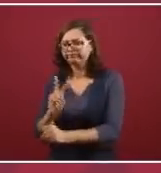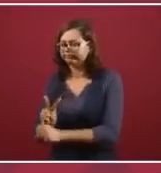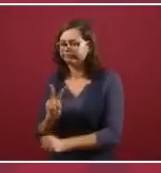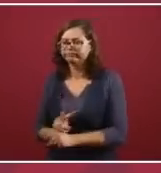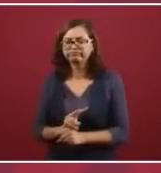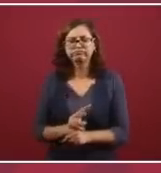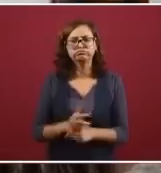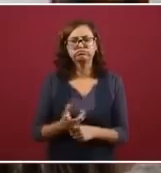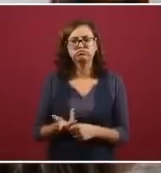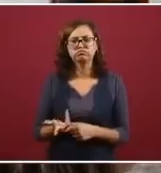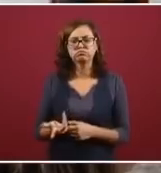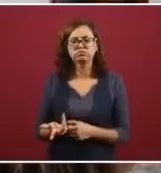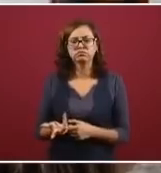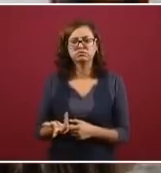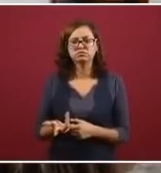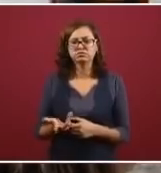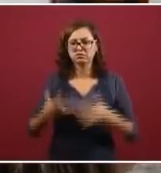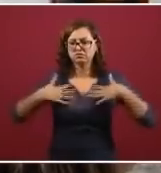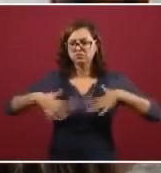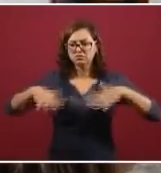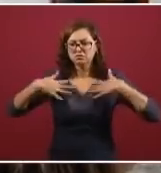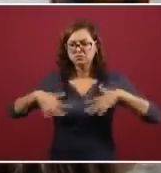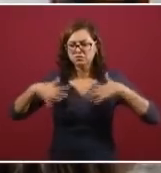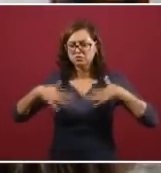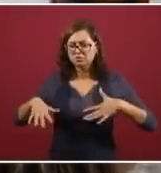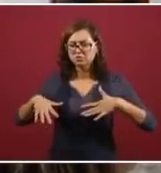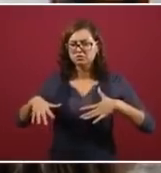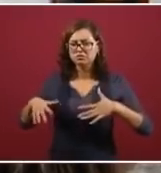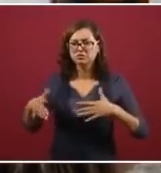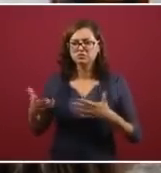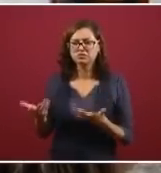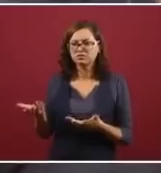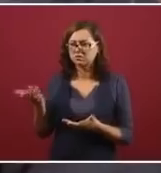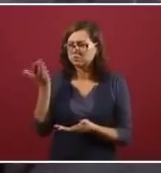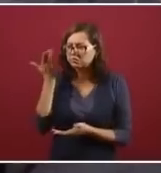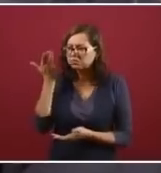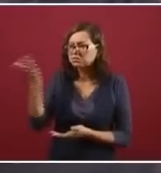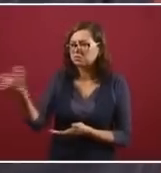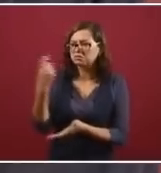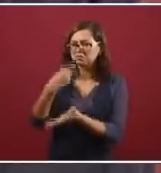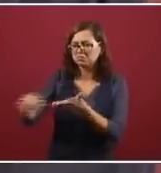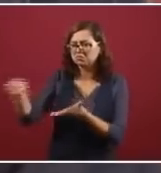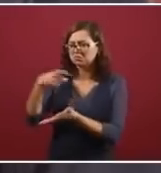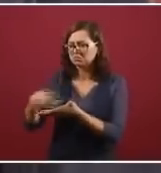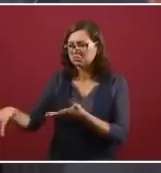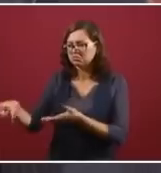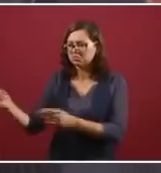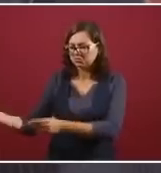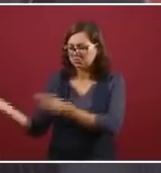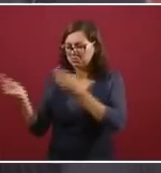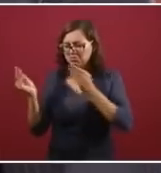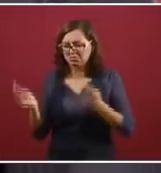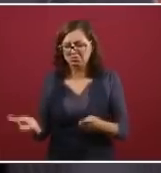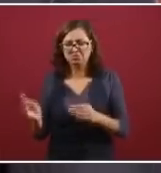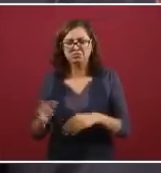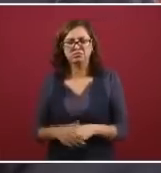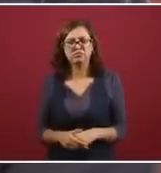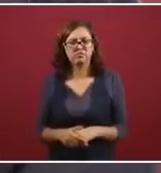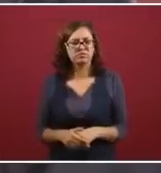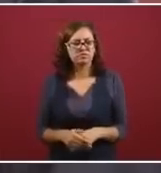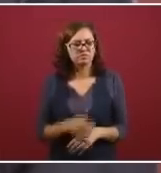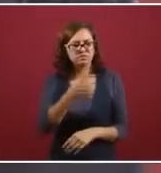hacen la solicitud de ropa para los trabajadores a la medida, pero no